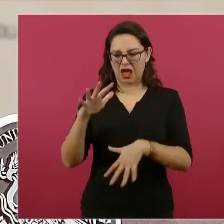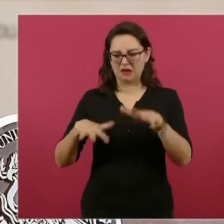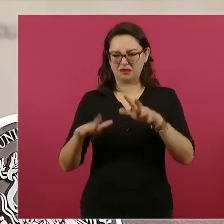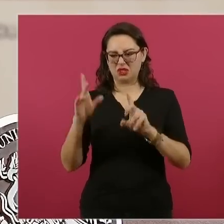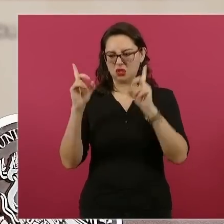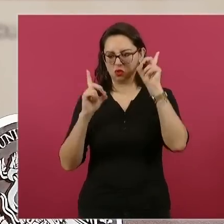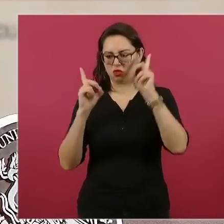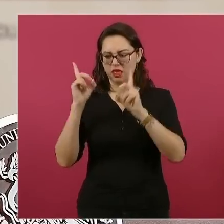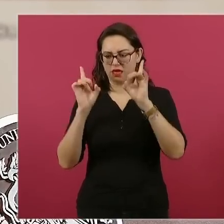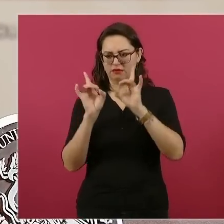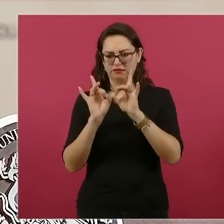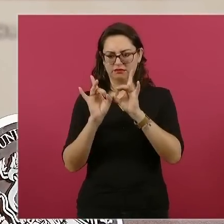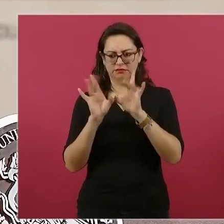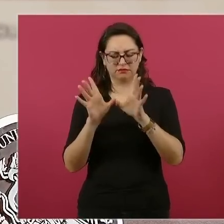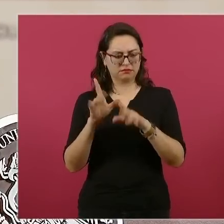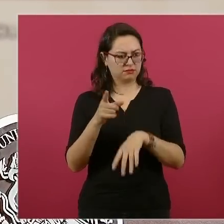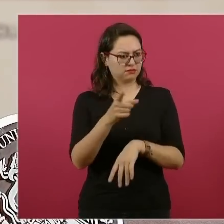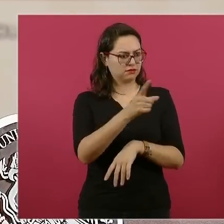Antes